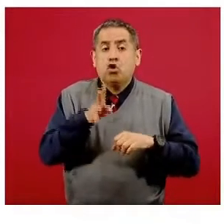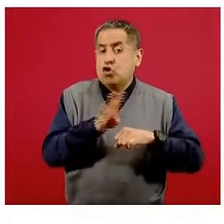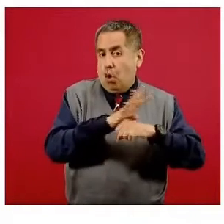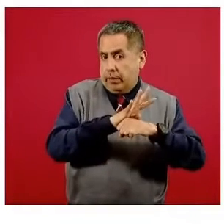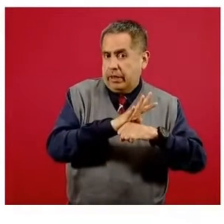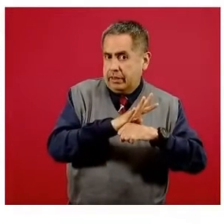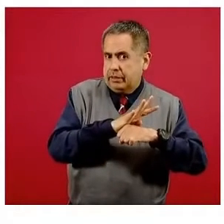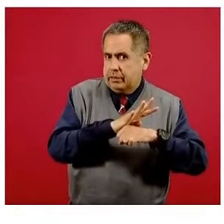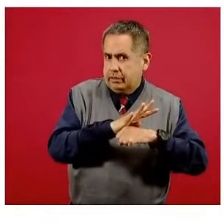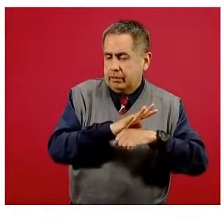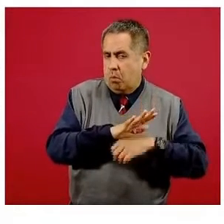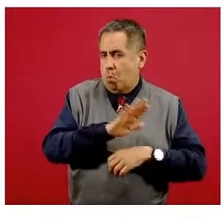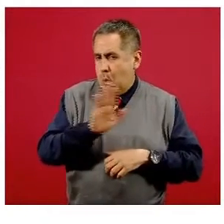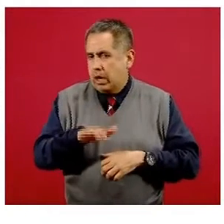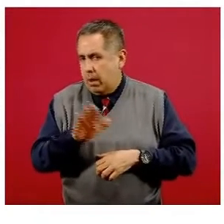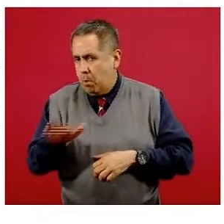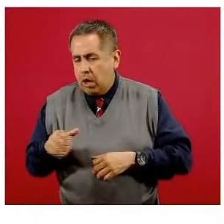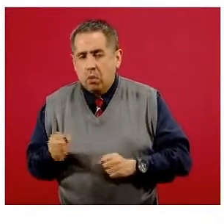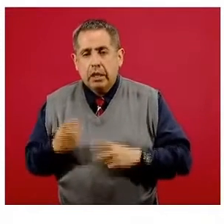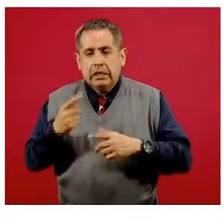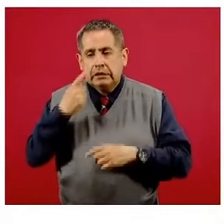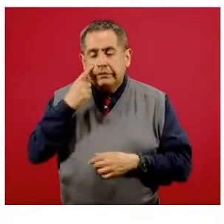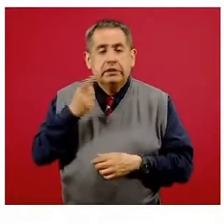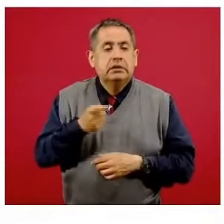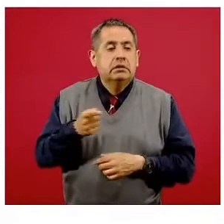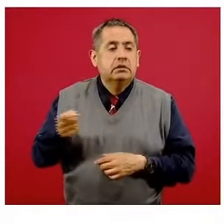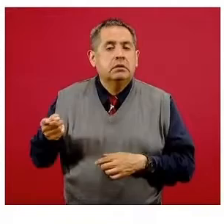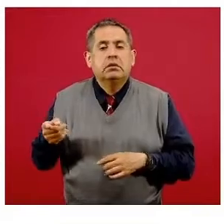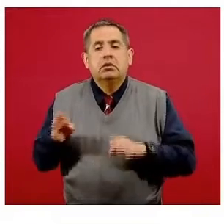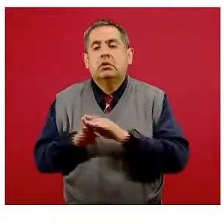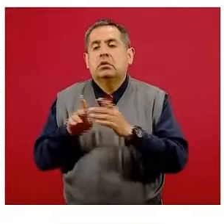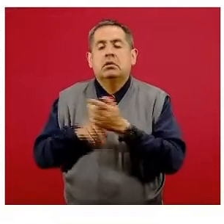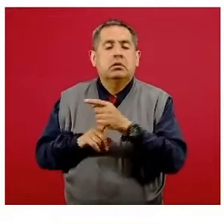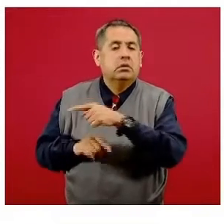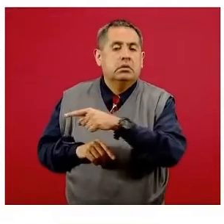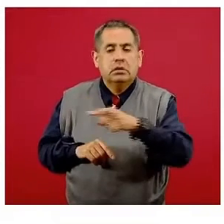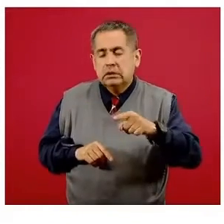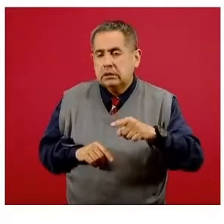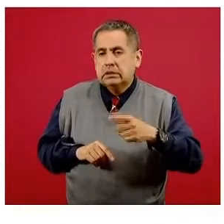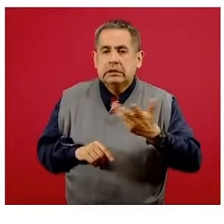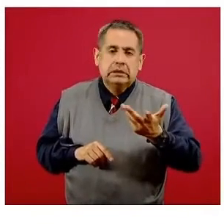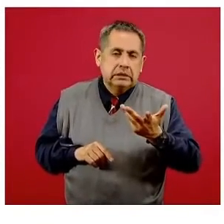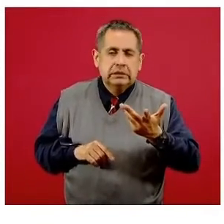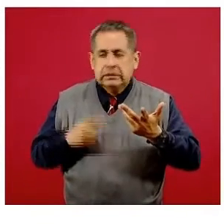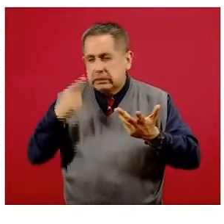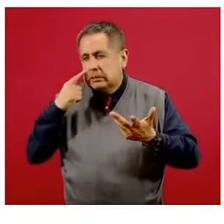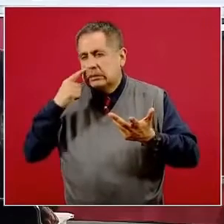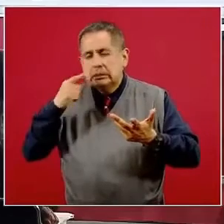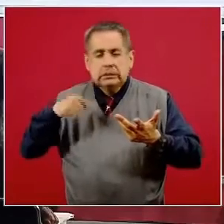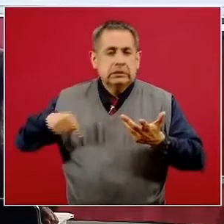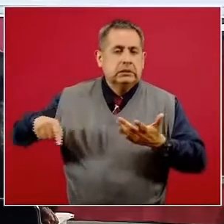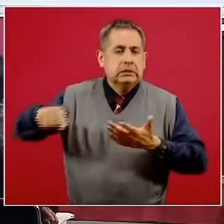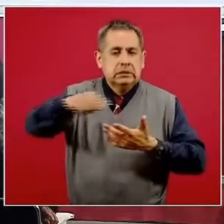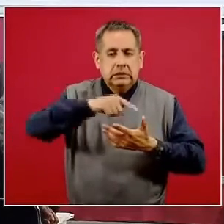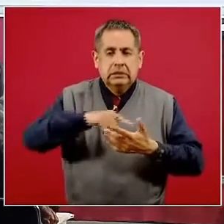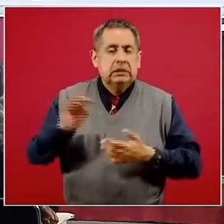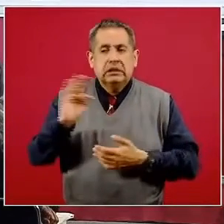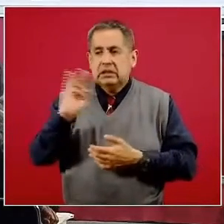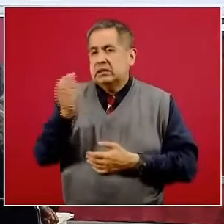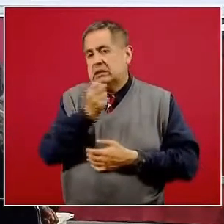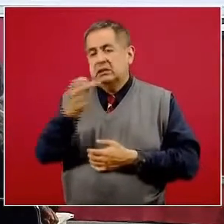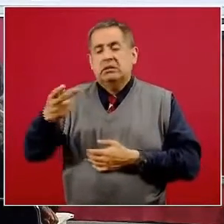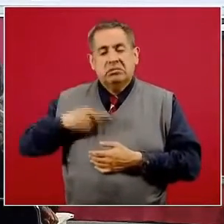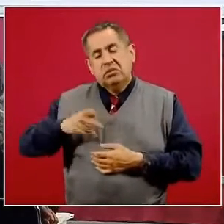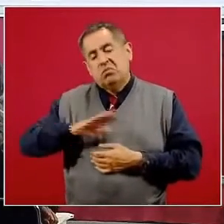COVID-19 refleja bastante la distribución de frecuencias de la probabilidad de